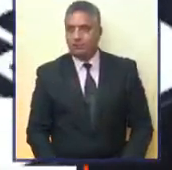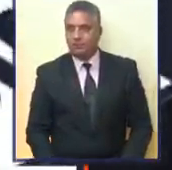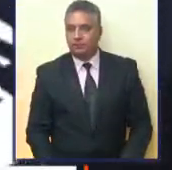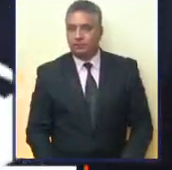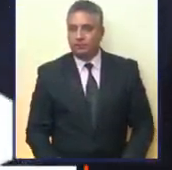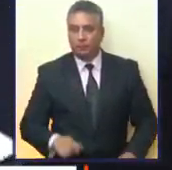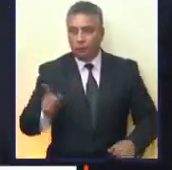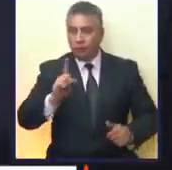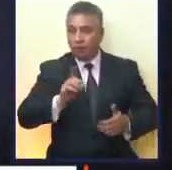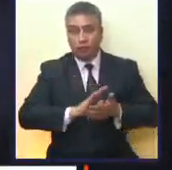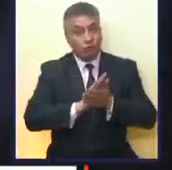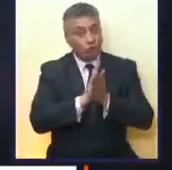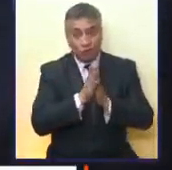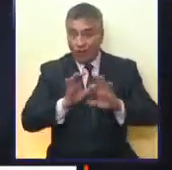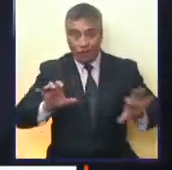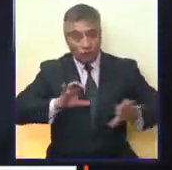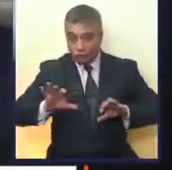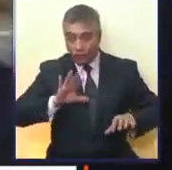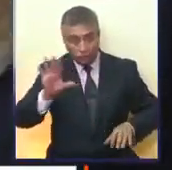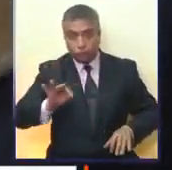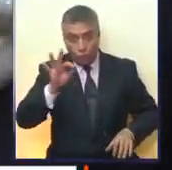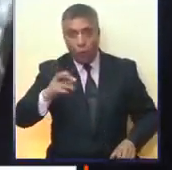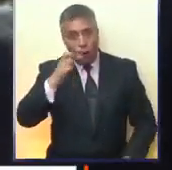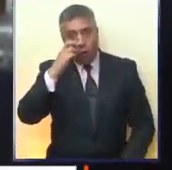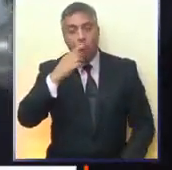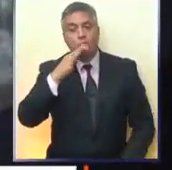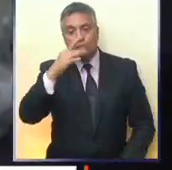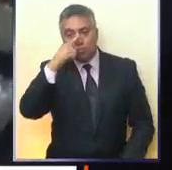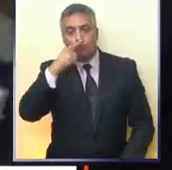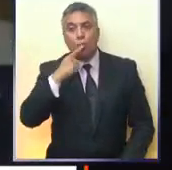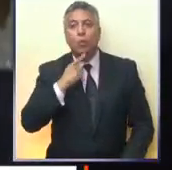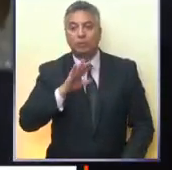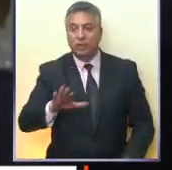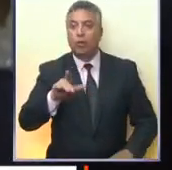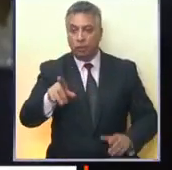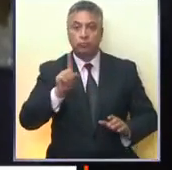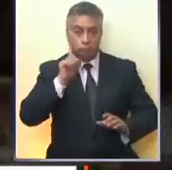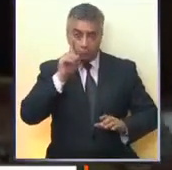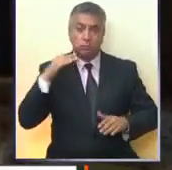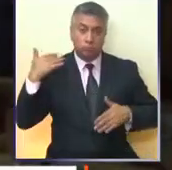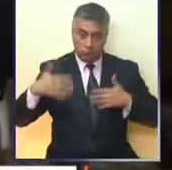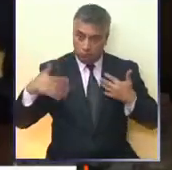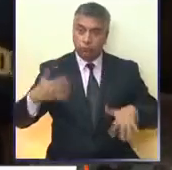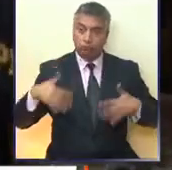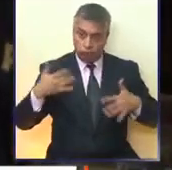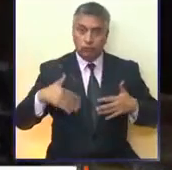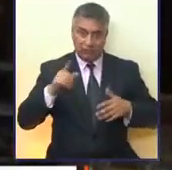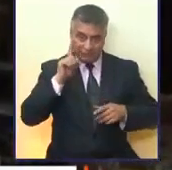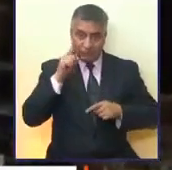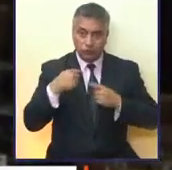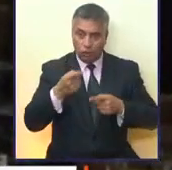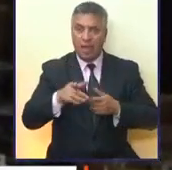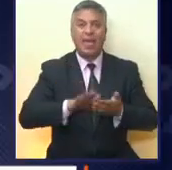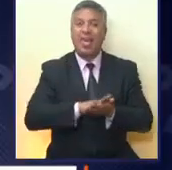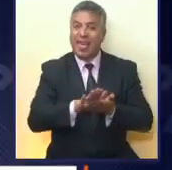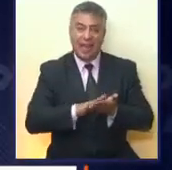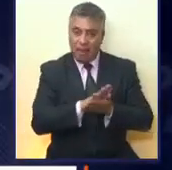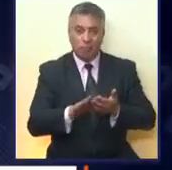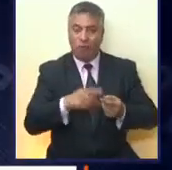No todos estos elementos se encontraban en museos, pero son piezas de relevancia histórica incalculable. Ejemplos, hay